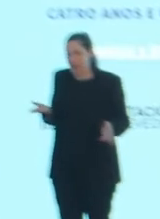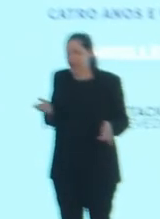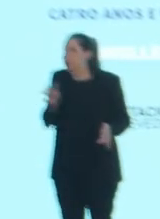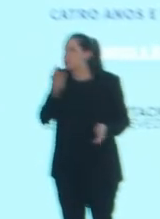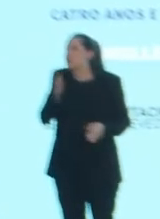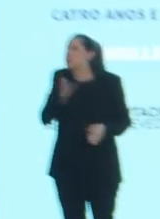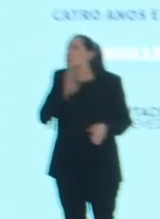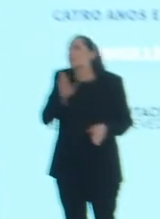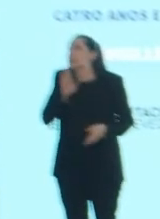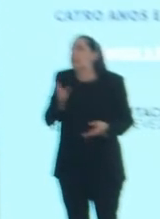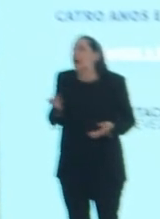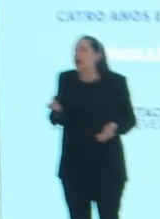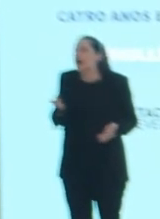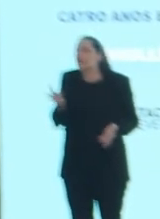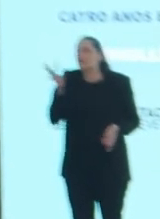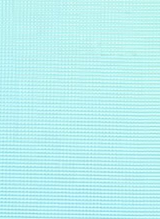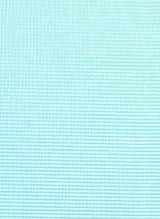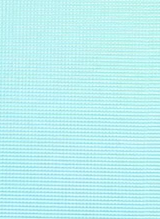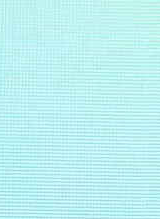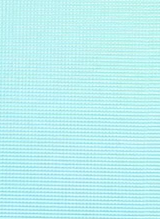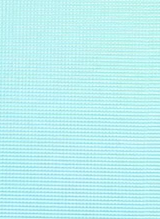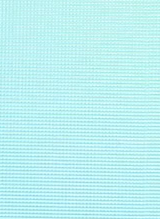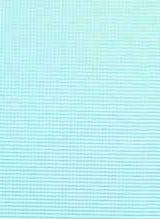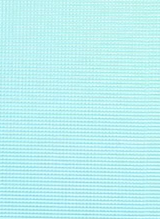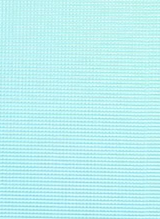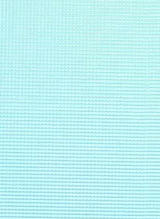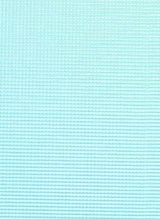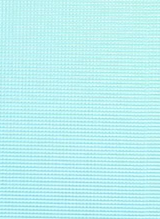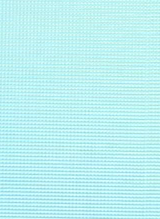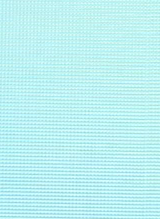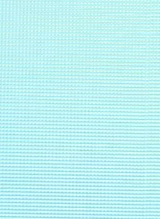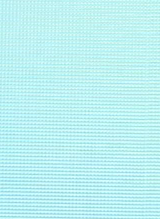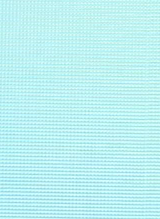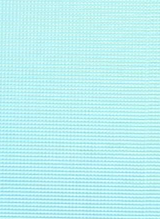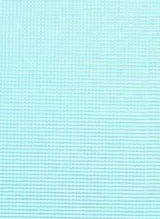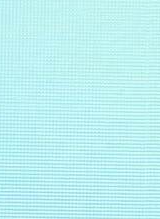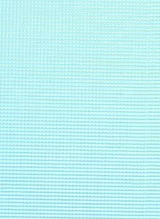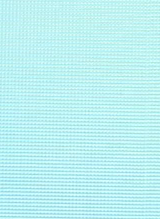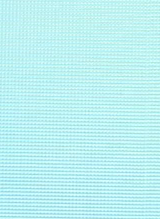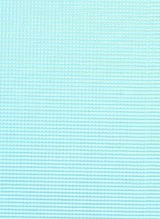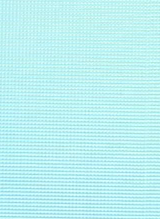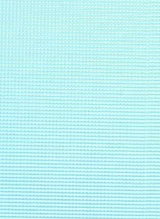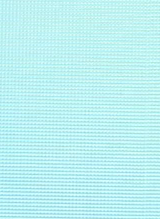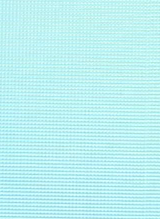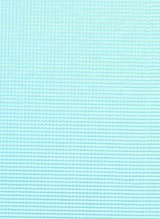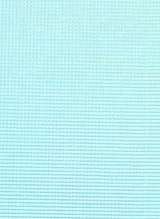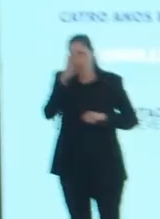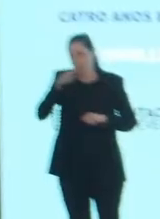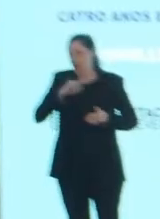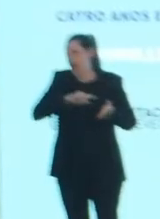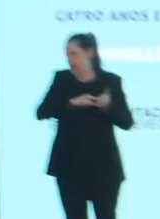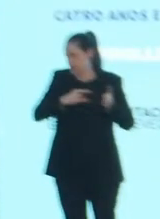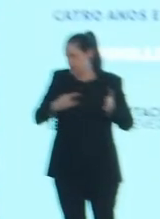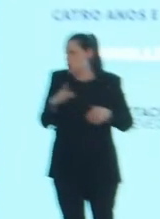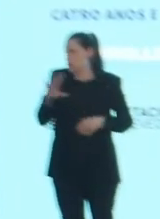es controlarte. Y entonces, bueno, pues claro, si tú no cedes, el otro